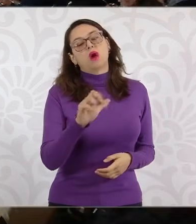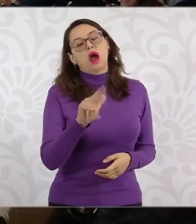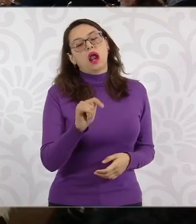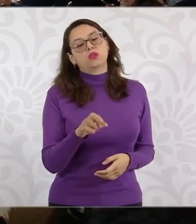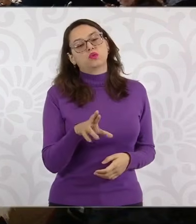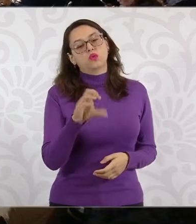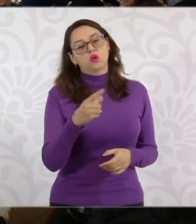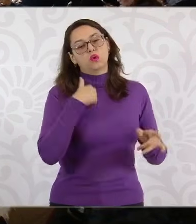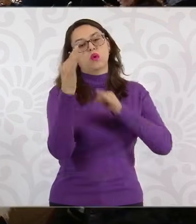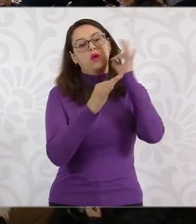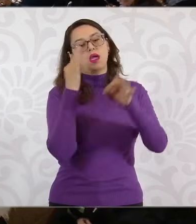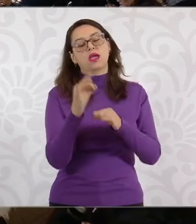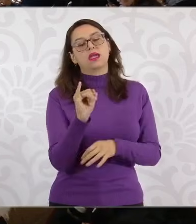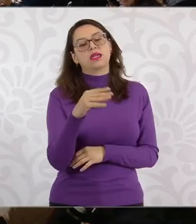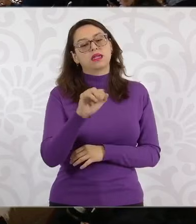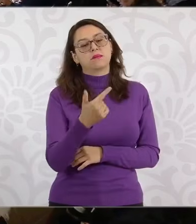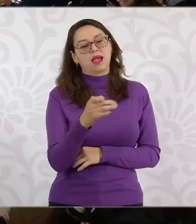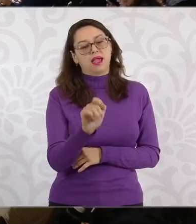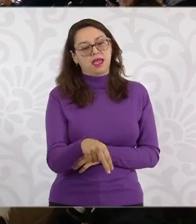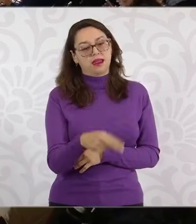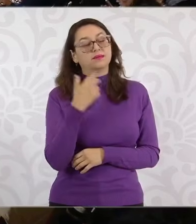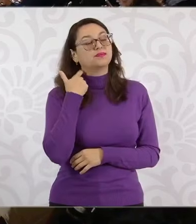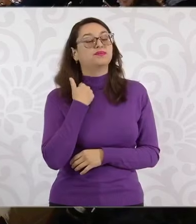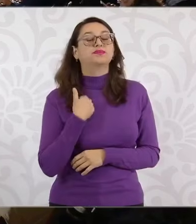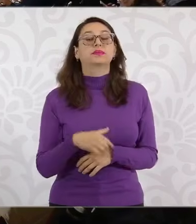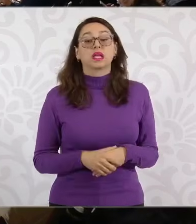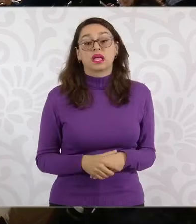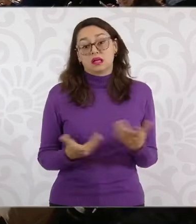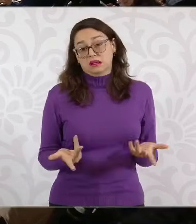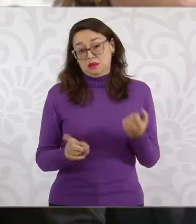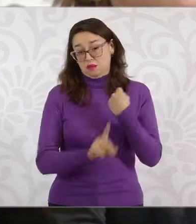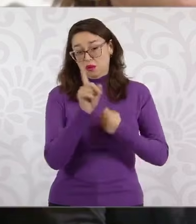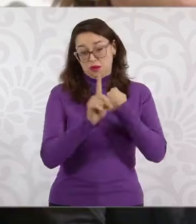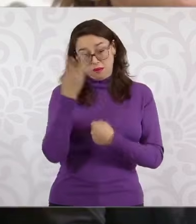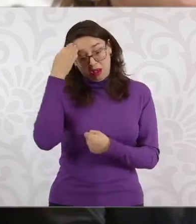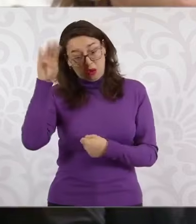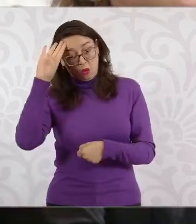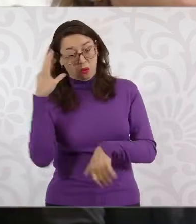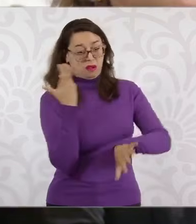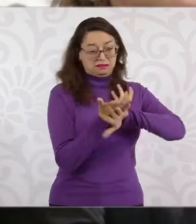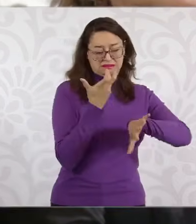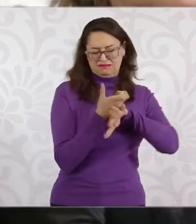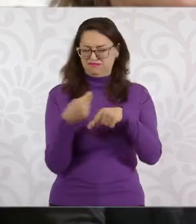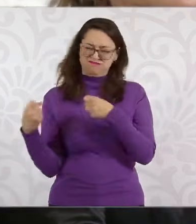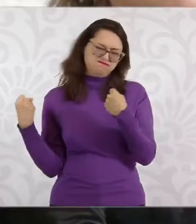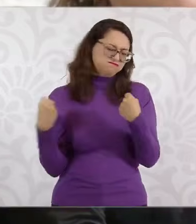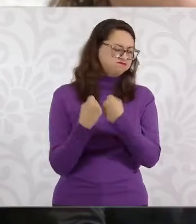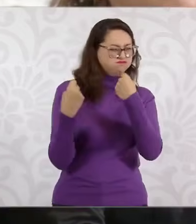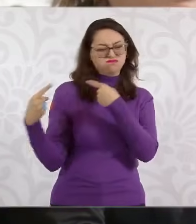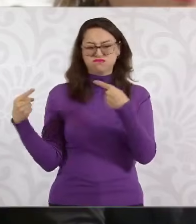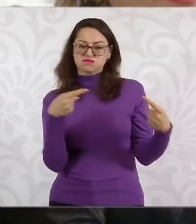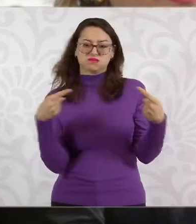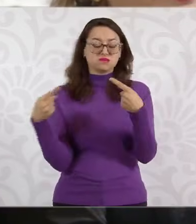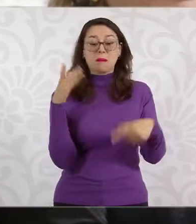Primero, ha ido escalando la crisis entre Cuba y Estados Unidos. De hecho, ayer el vicecanciller de Cuba, Carlos Fernández, dijo